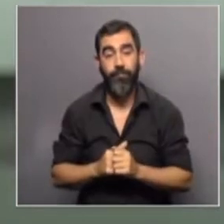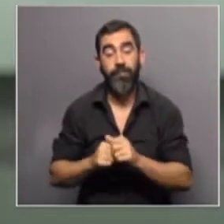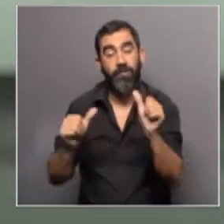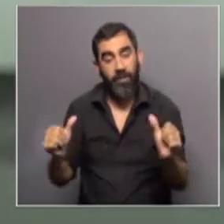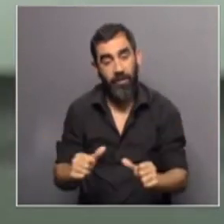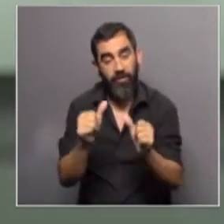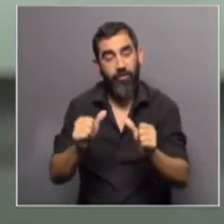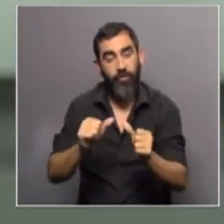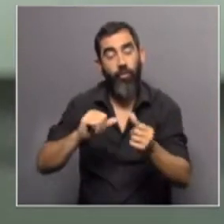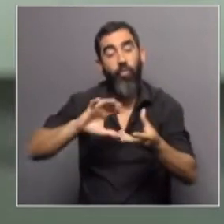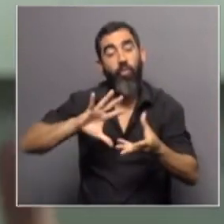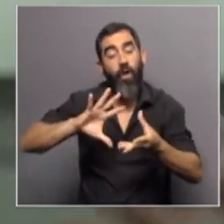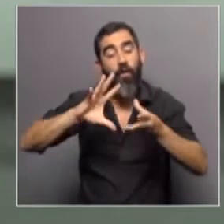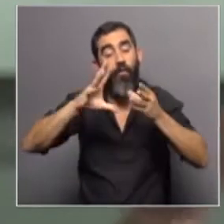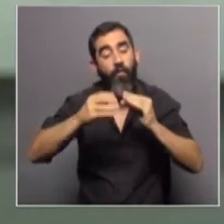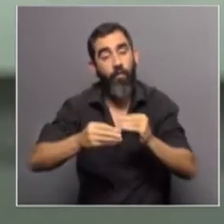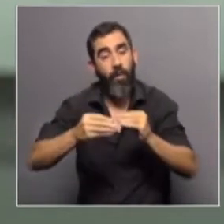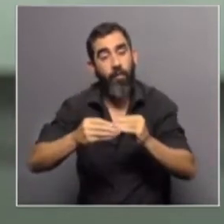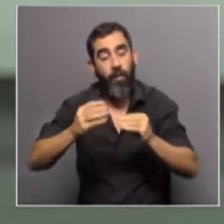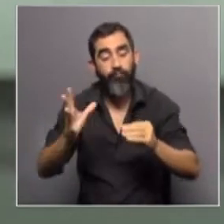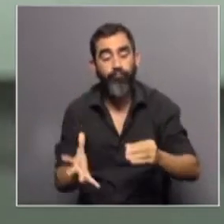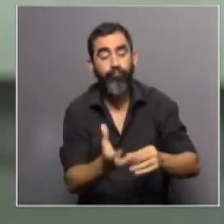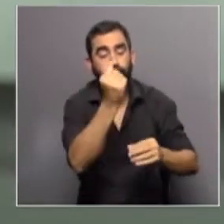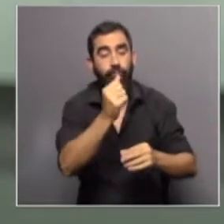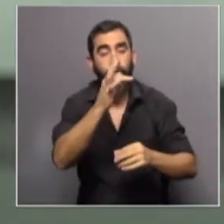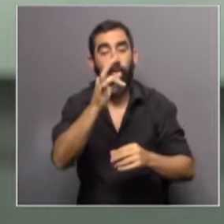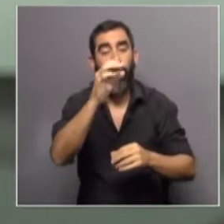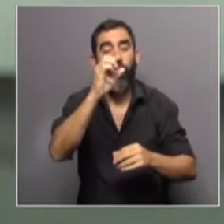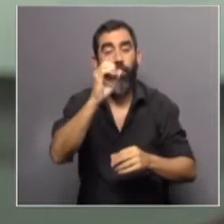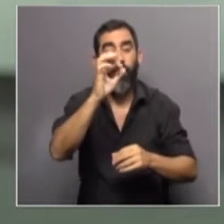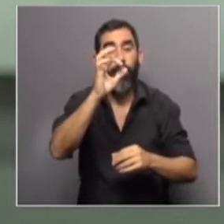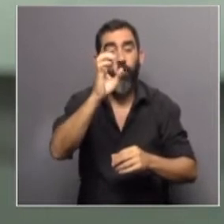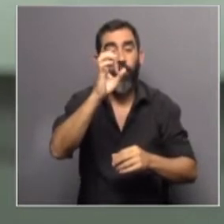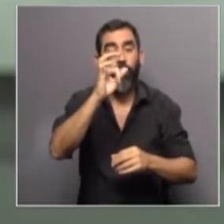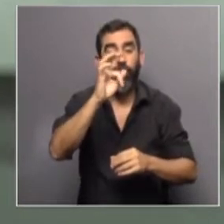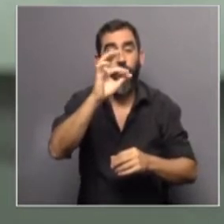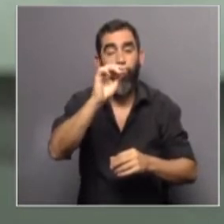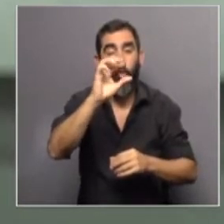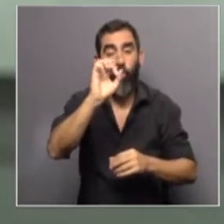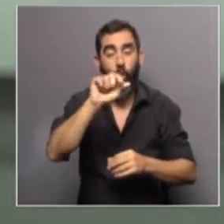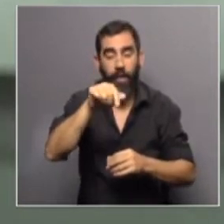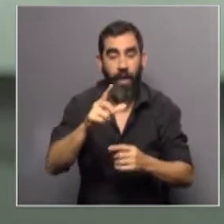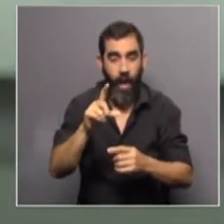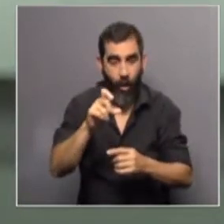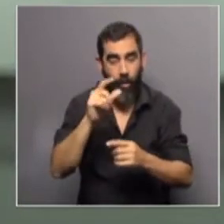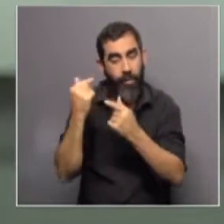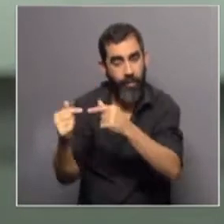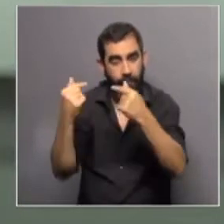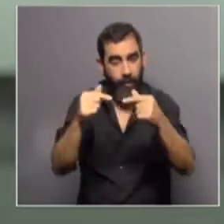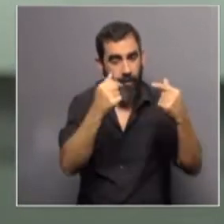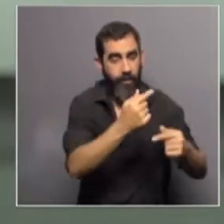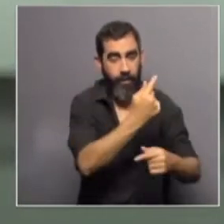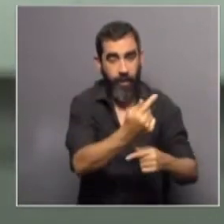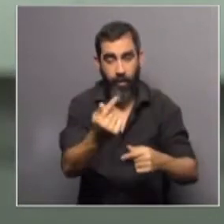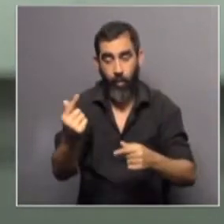desarrolló una matriz para capturar fósforo en el agua, que es otro enfoque diferente. Y